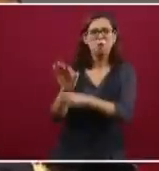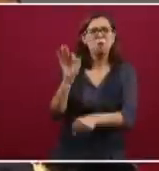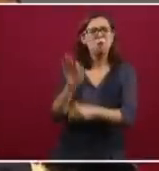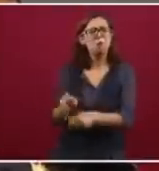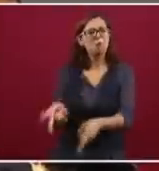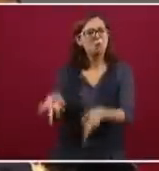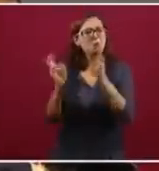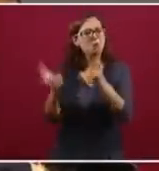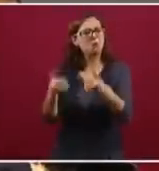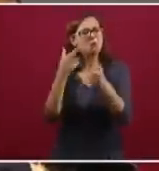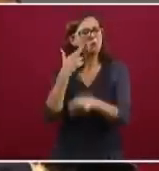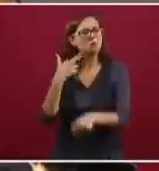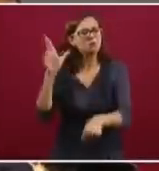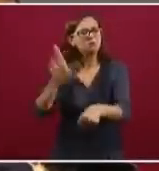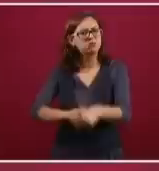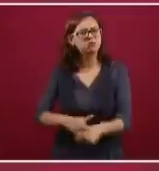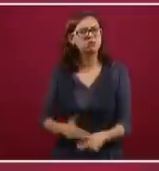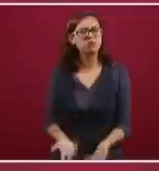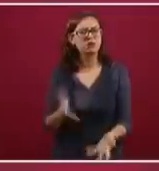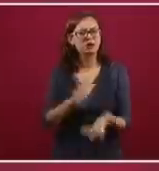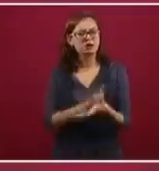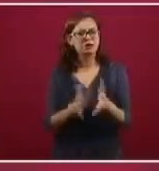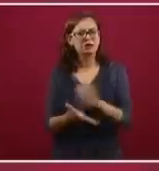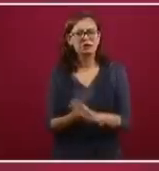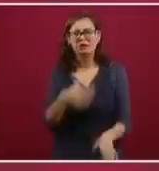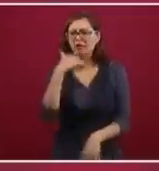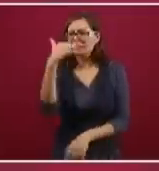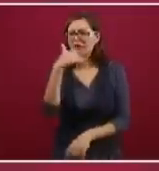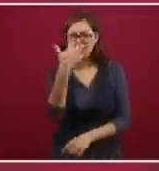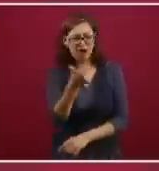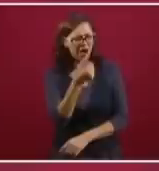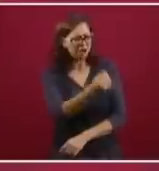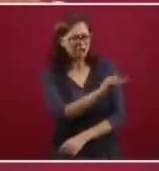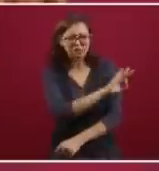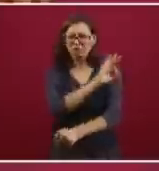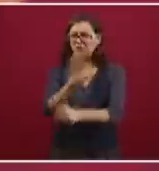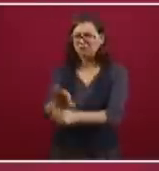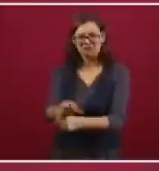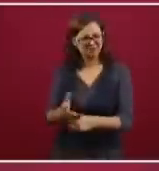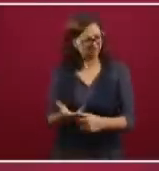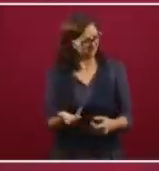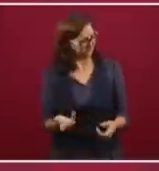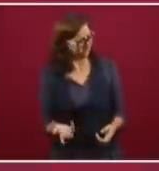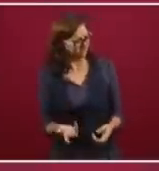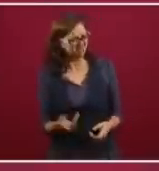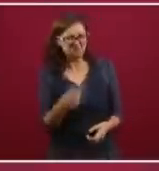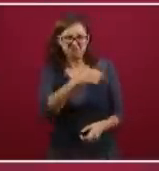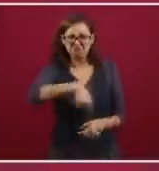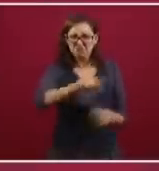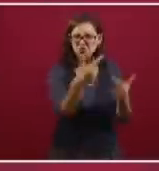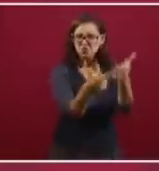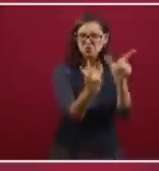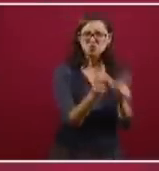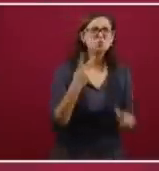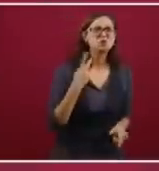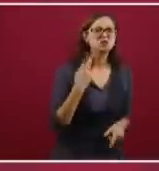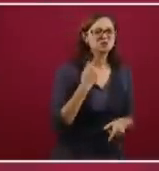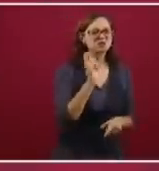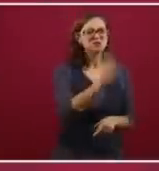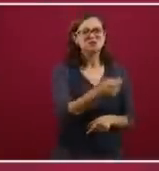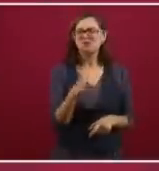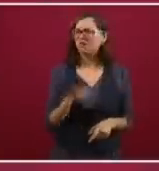¿Están siendo cómplices de corrupción? ¿Qué no son representantes populares?